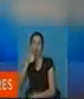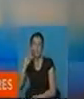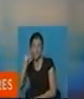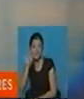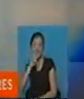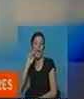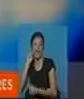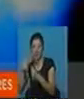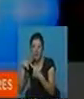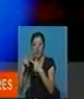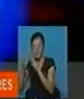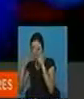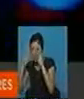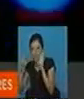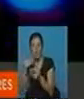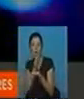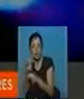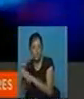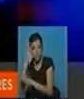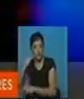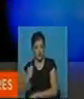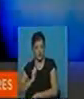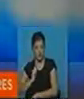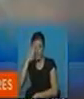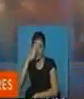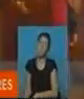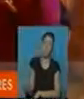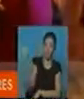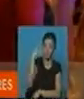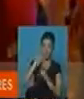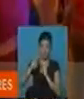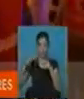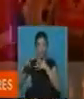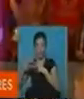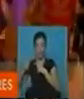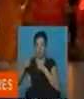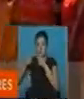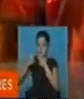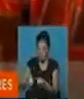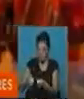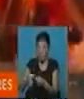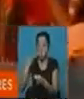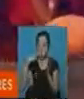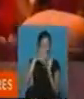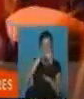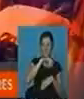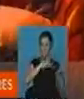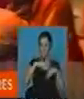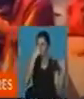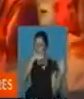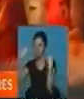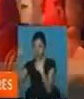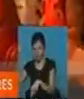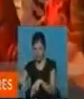recibido allí entrenamiento militar, además de contar con una red local de apoyo y logística por parte de otros yihadistas.